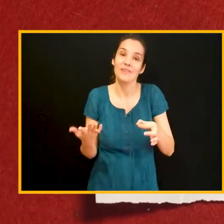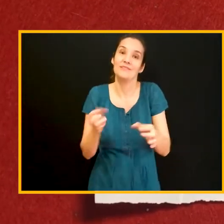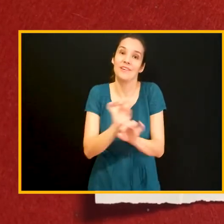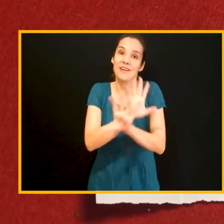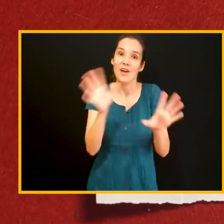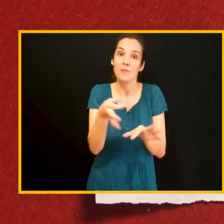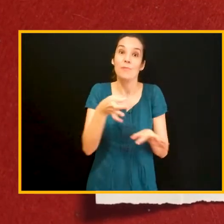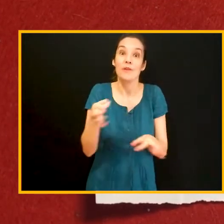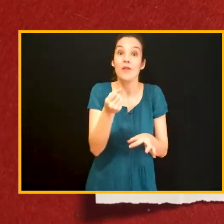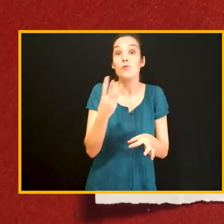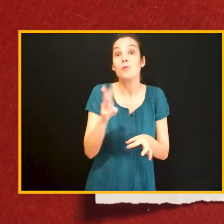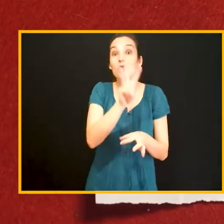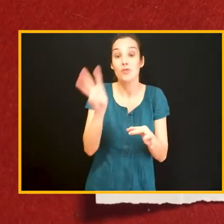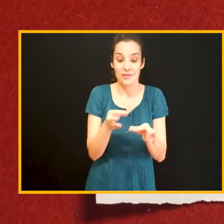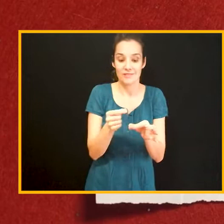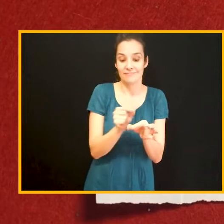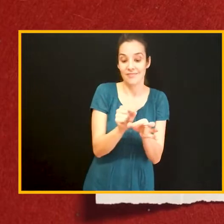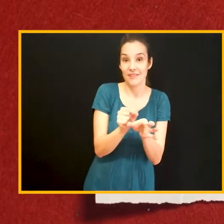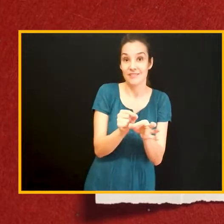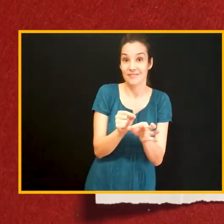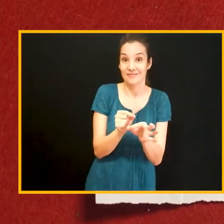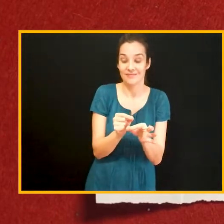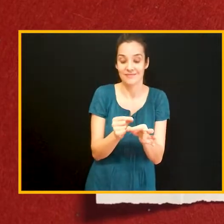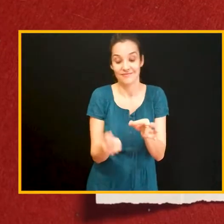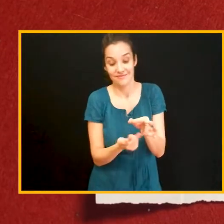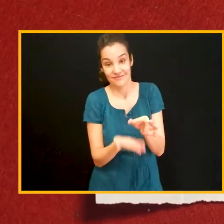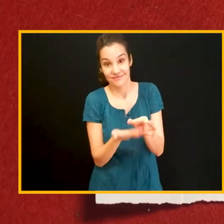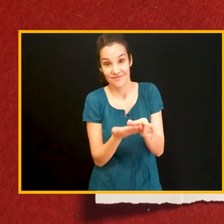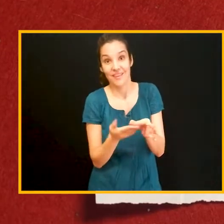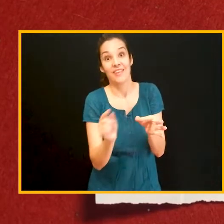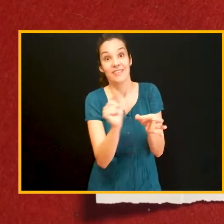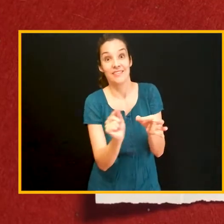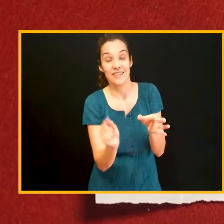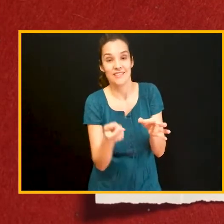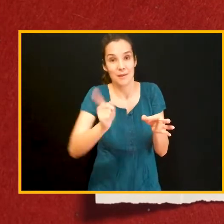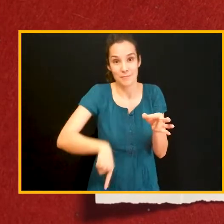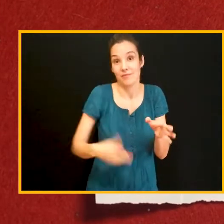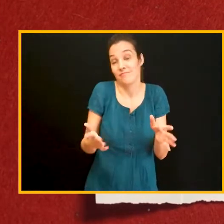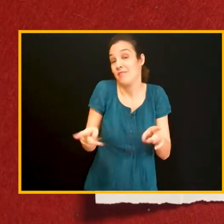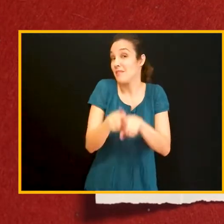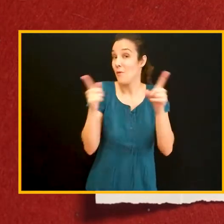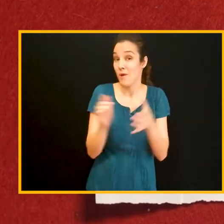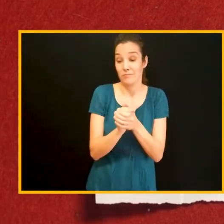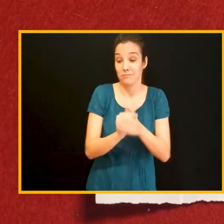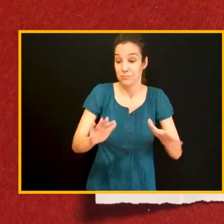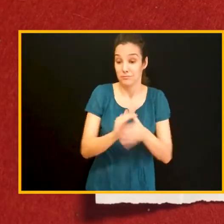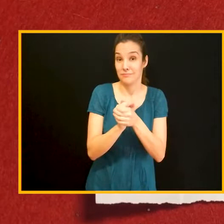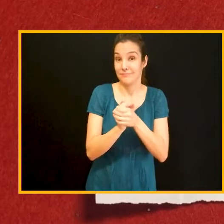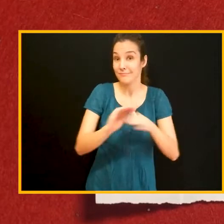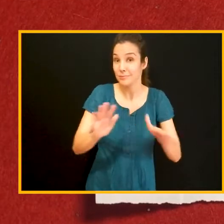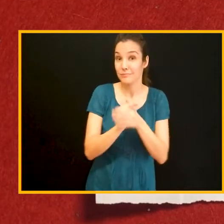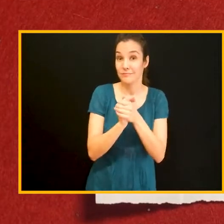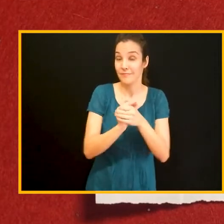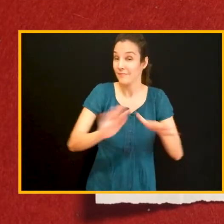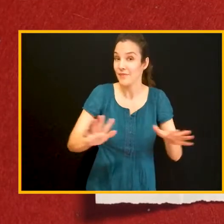caras. ¿Y esto qué significa? Pues que da igual las veces que tire las monedas, porque la 3 siempre, siempre, siempre saldrá de